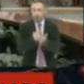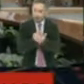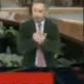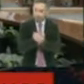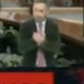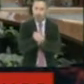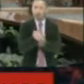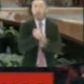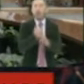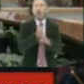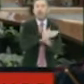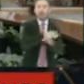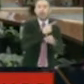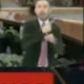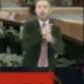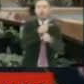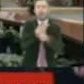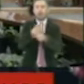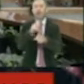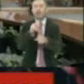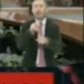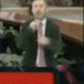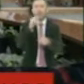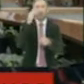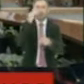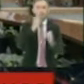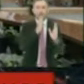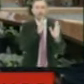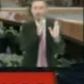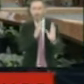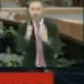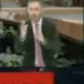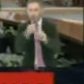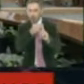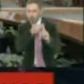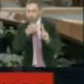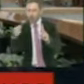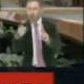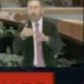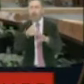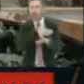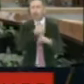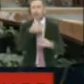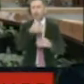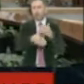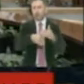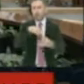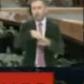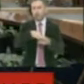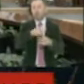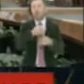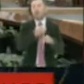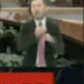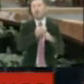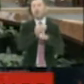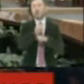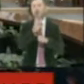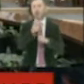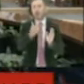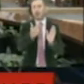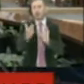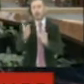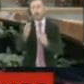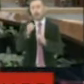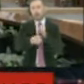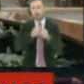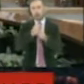organizar, sacar mesas de sus casas, instalar casillas, y que el pueblo organice. El pueblo es sabio, el pueblo es honesto.